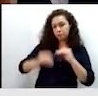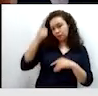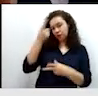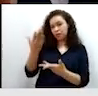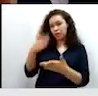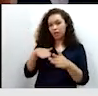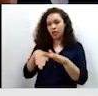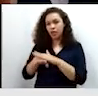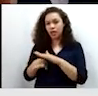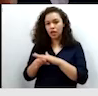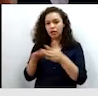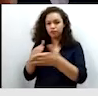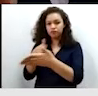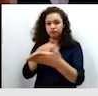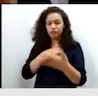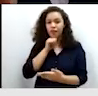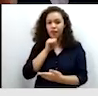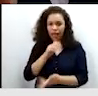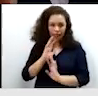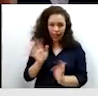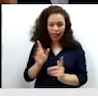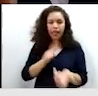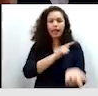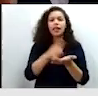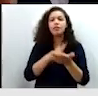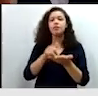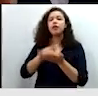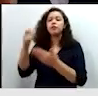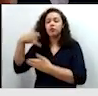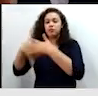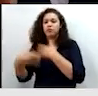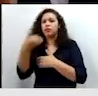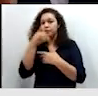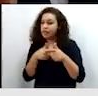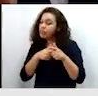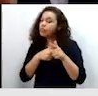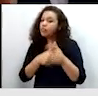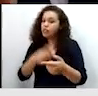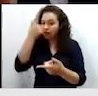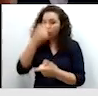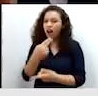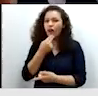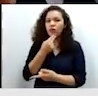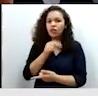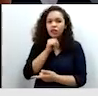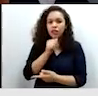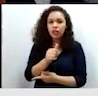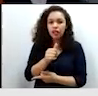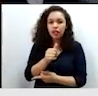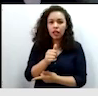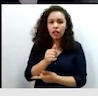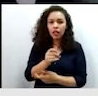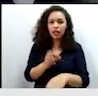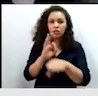ingresando, mantener la limpieza y la higiene para evitar que estos estén utilizando como resguardo en